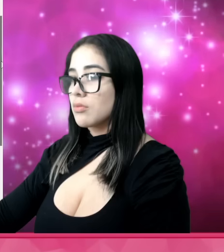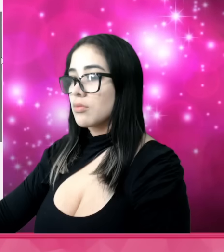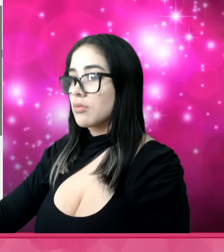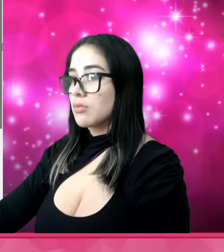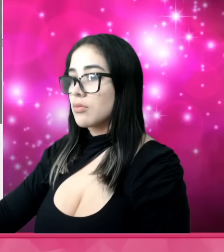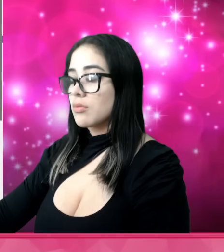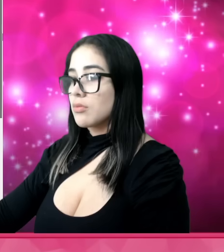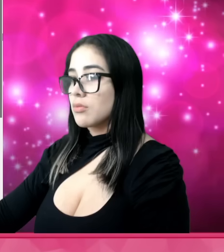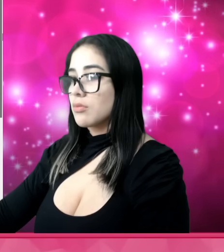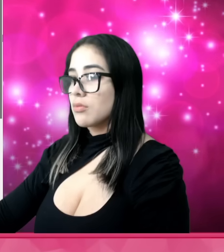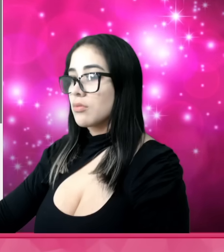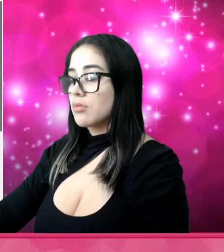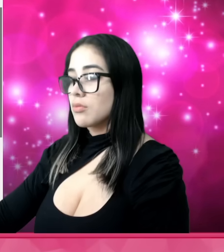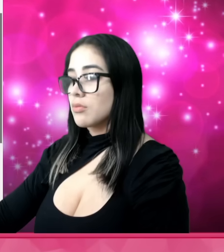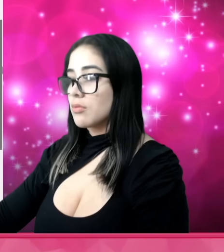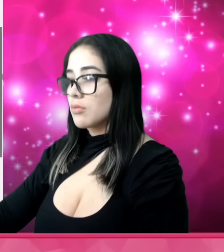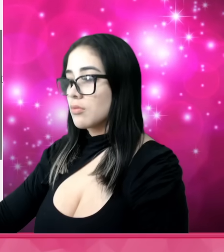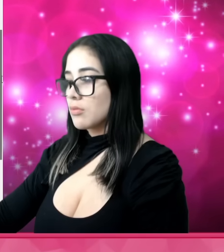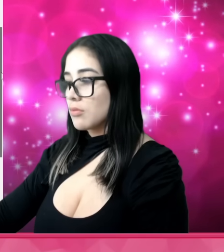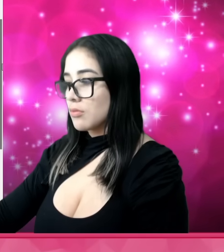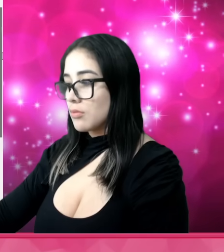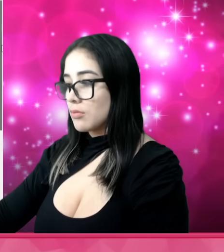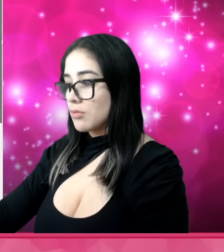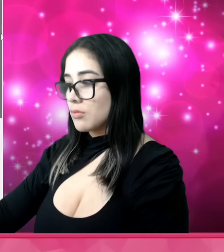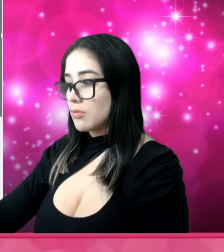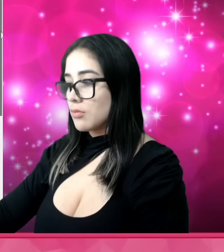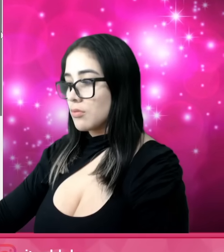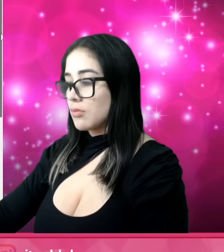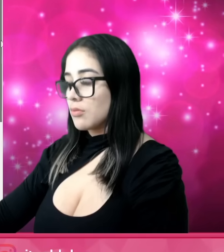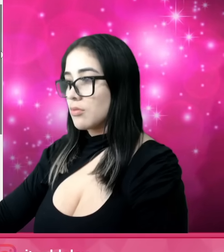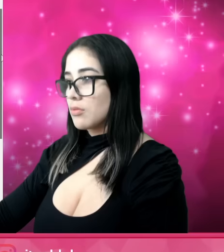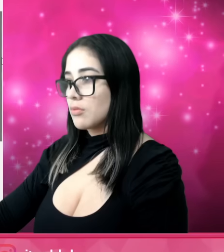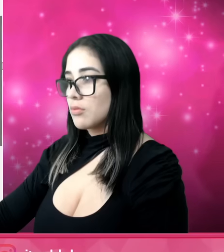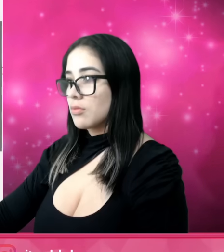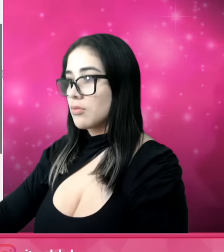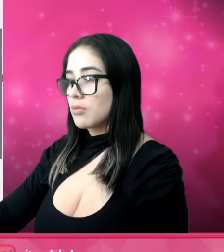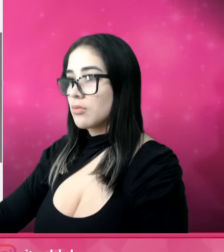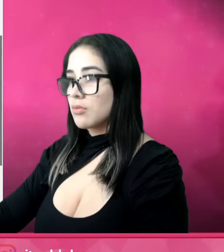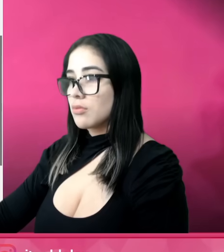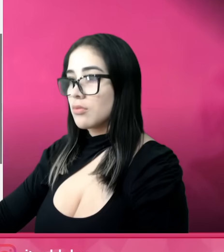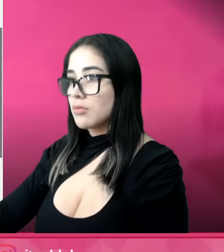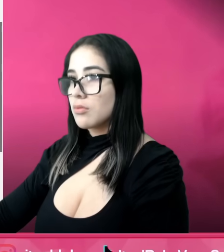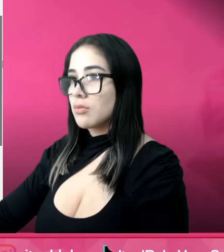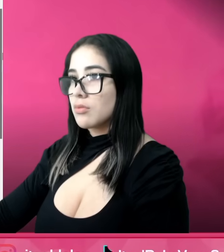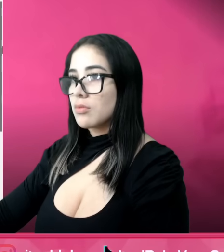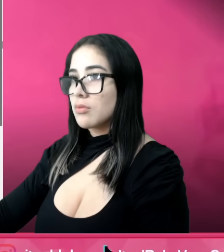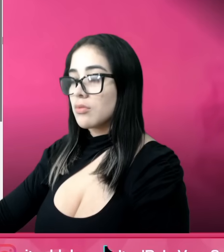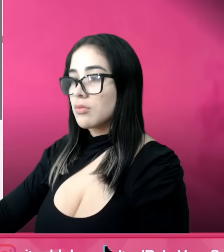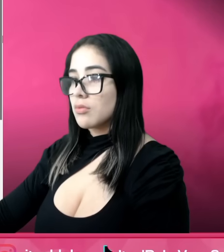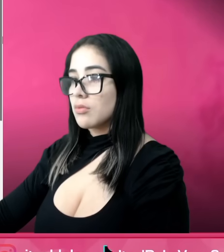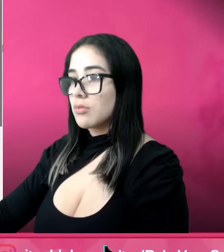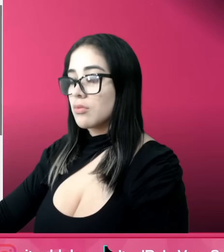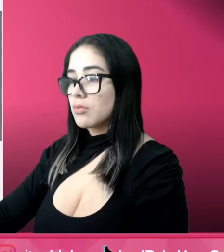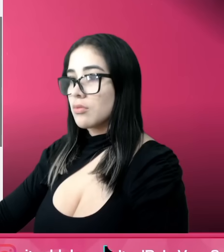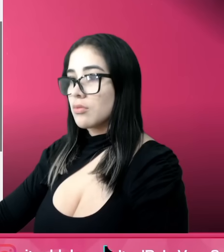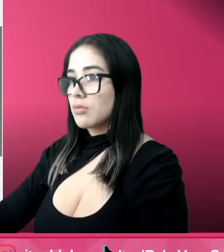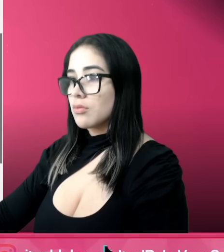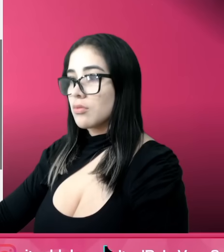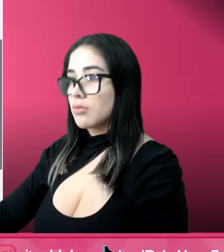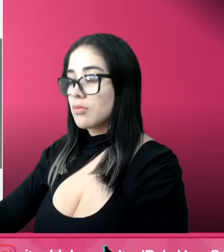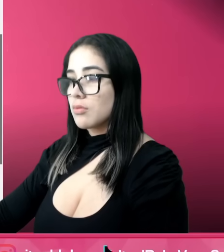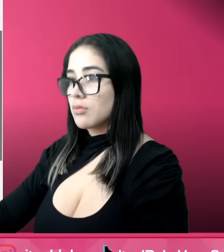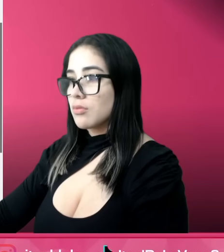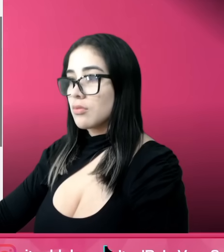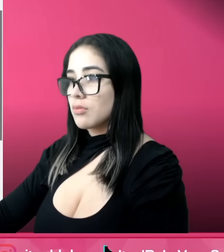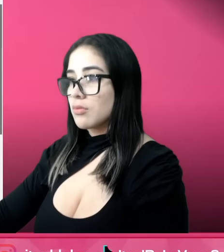en el expediente de la uif cuando estaba Santiago Nieto castillo y él señaló que en ese tiempo Eh Francisco García Cabeza de Vaca se hizo